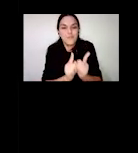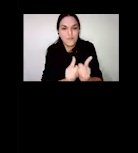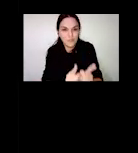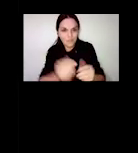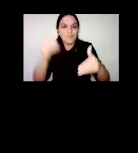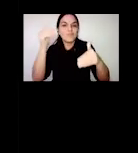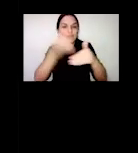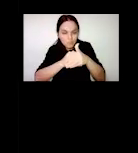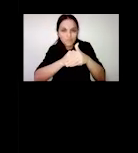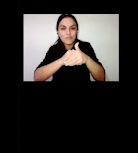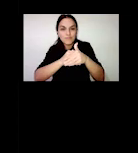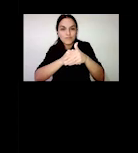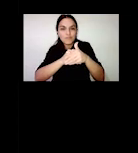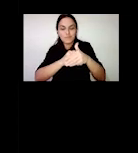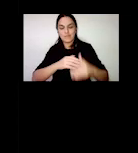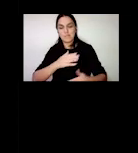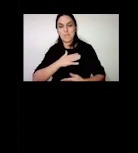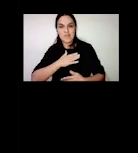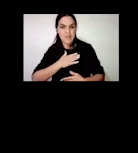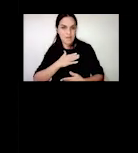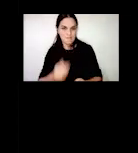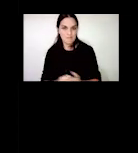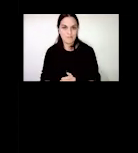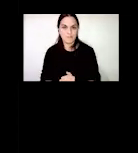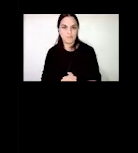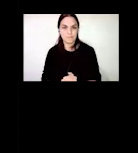depositados en la cuenta.